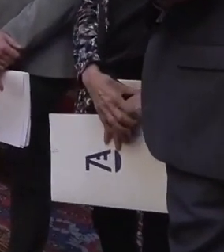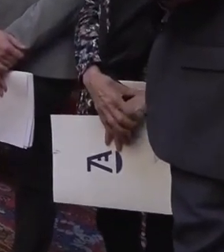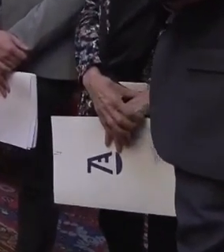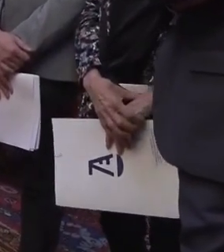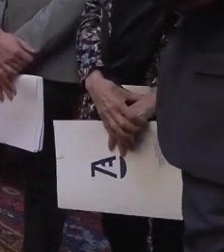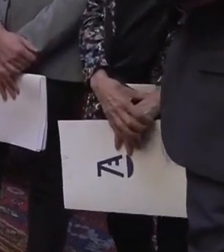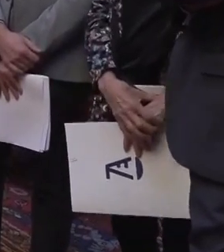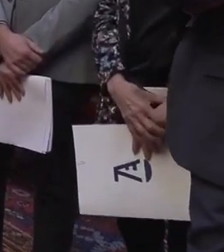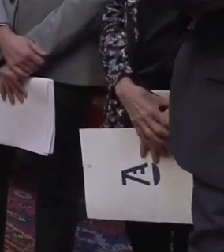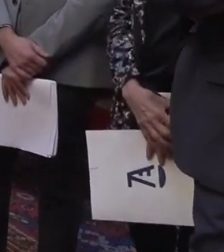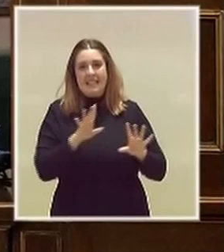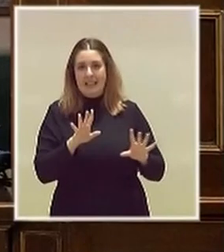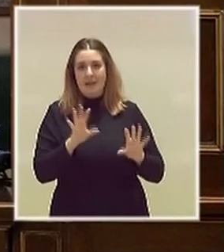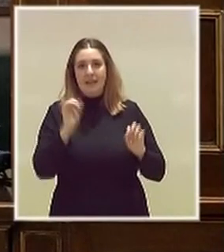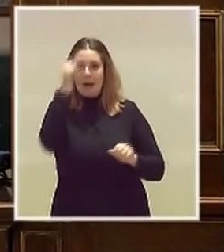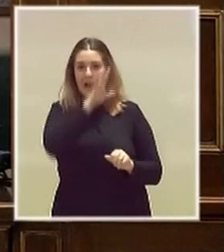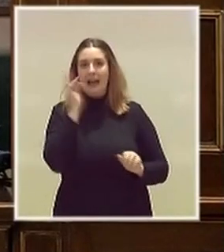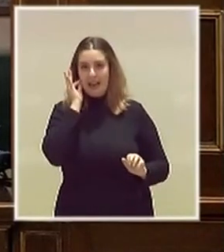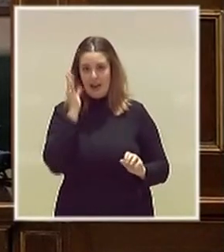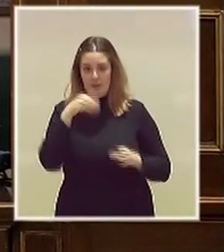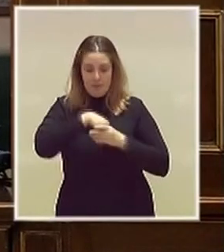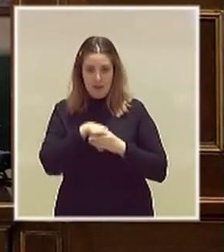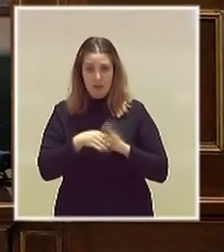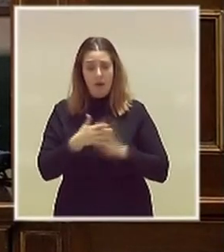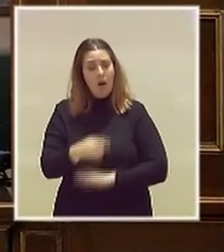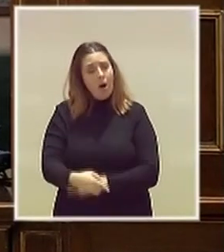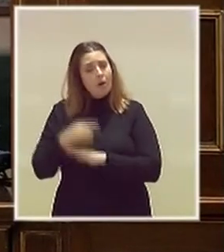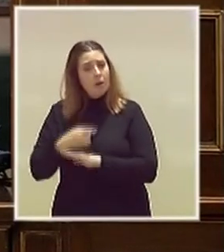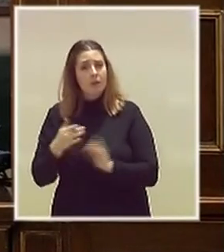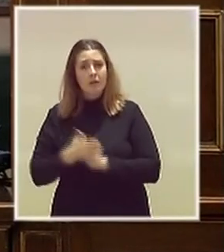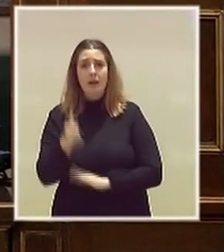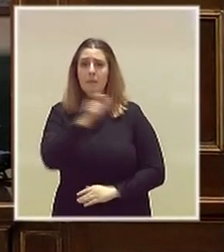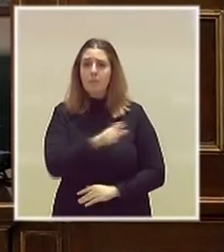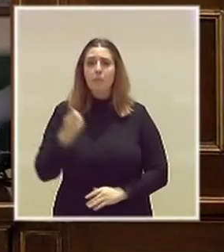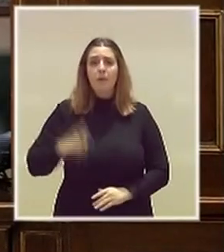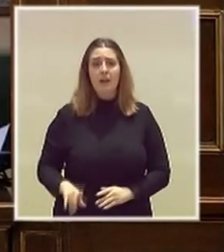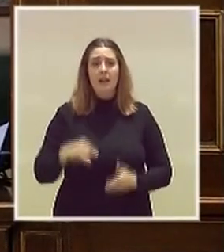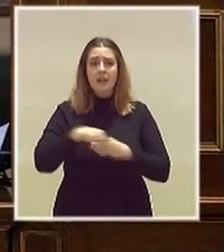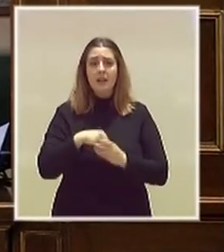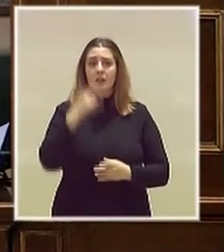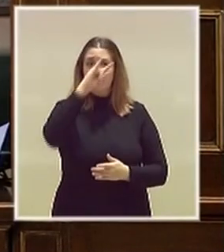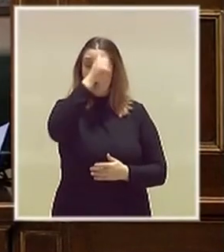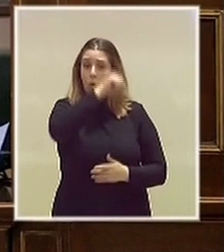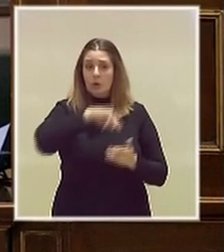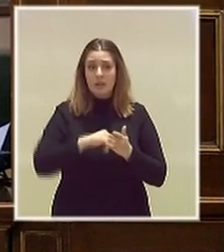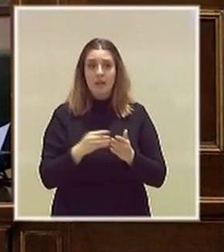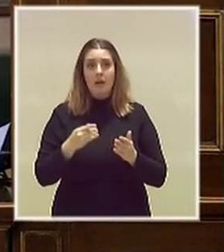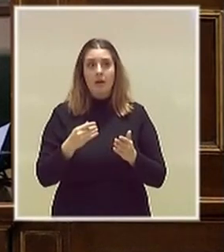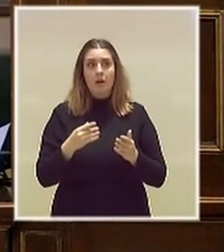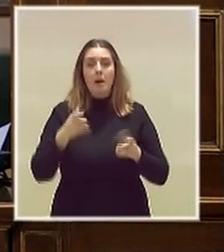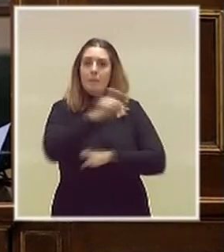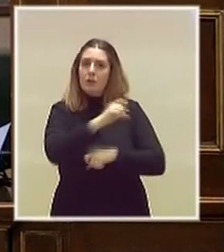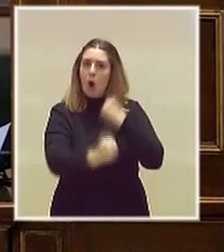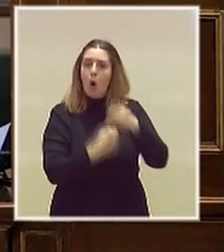la necesidad de formación por tanto es nuestra obligación garantizar que los y las profesionales del sistema de Justicia el conjunto de operadores